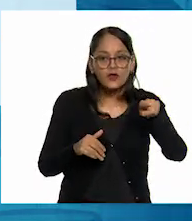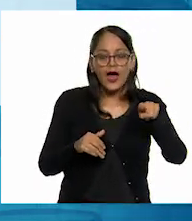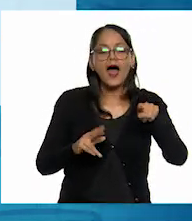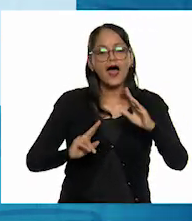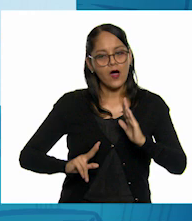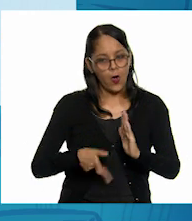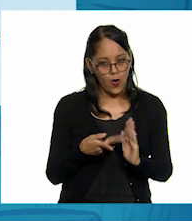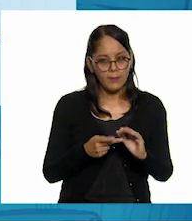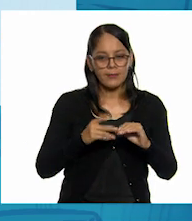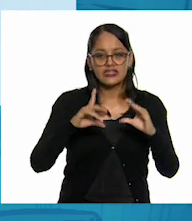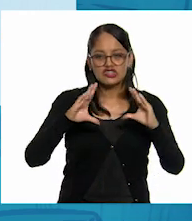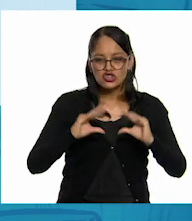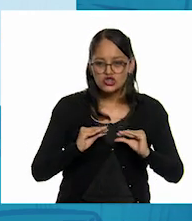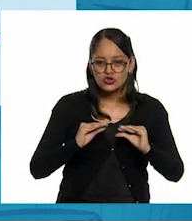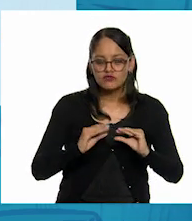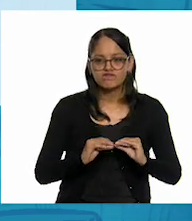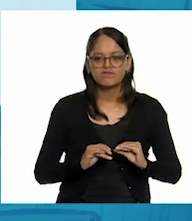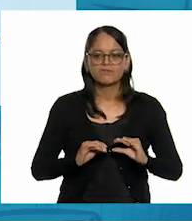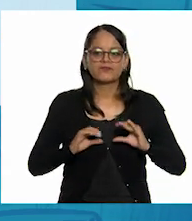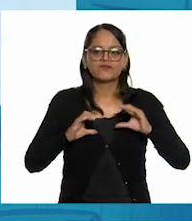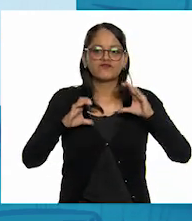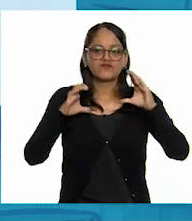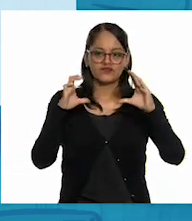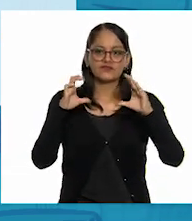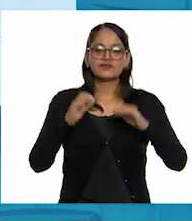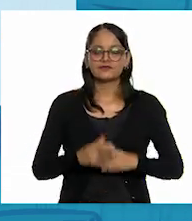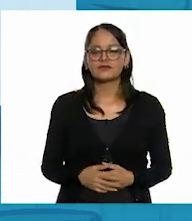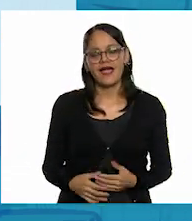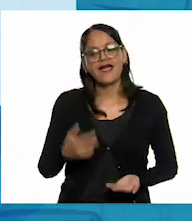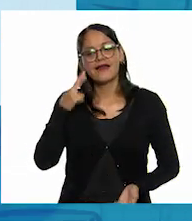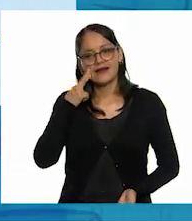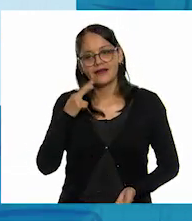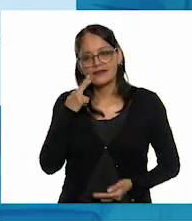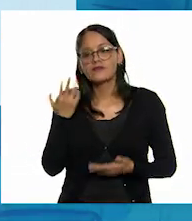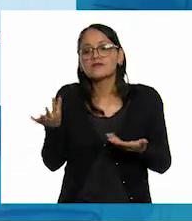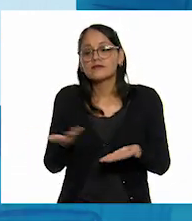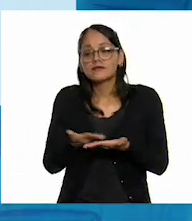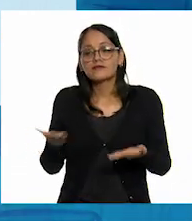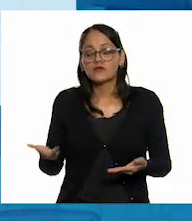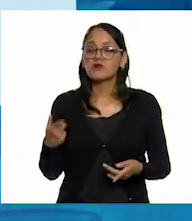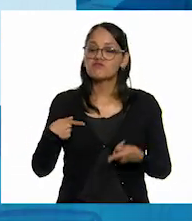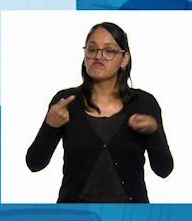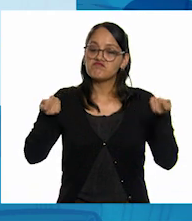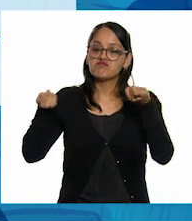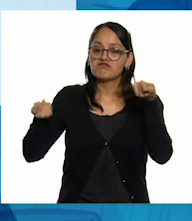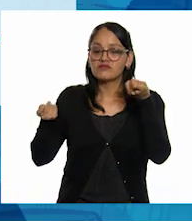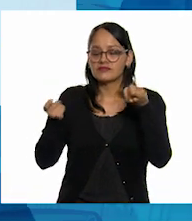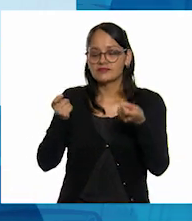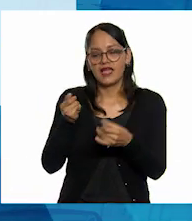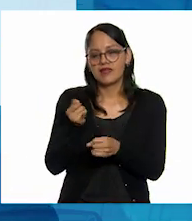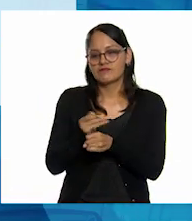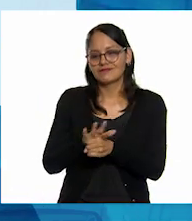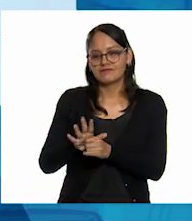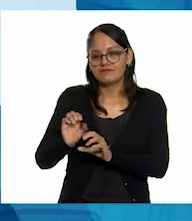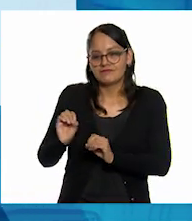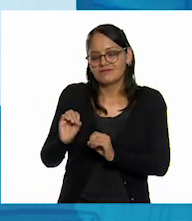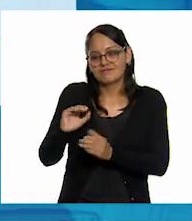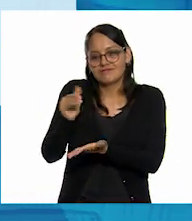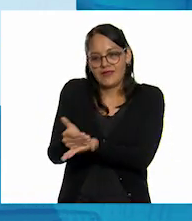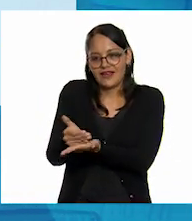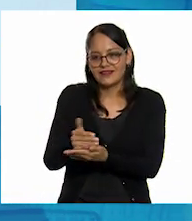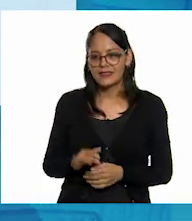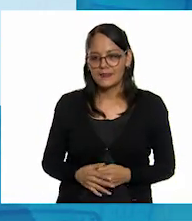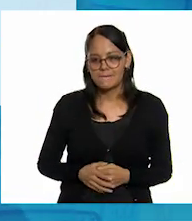forma original. Sí, y entonces los ratones dejan de ser los amos y señores del mundo, o bueno, de ese